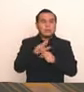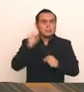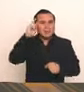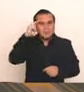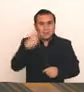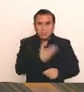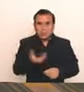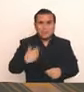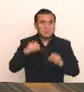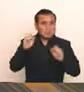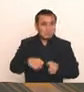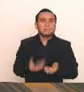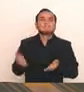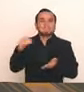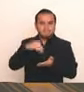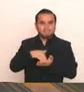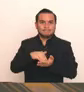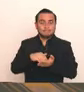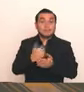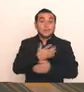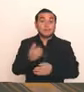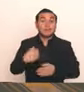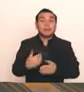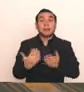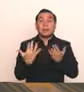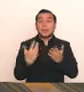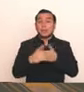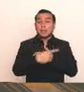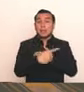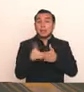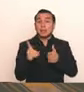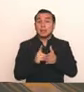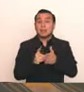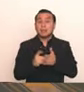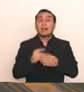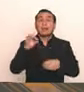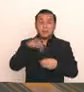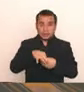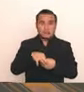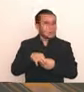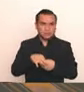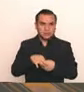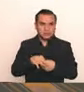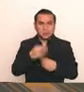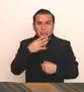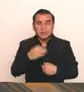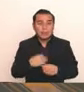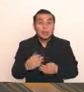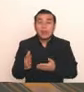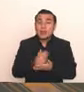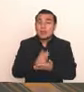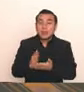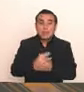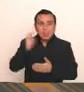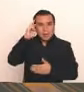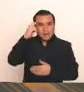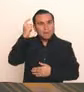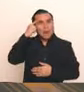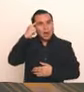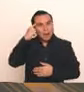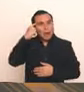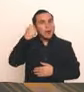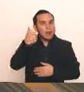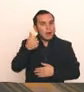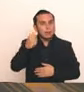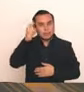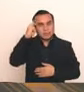podrá decretar la emergencia porque hay que esperar a la siguiente plenaria a ver si los diputados lo aprueban no hace falta tener mucho sentido común para atender